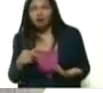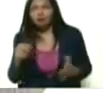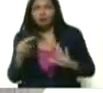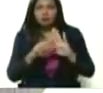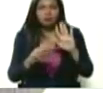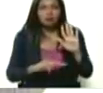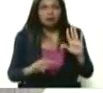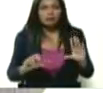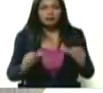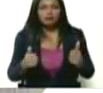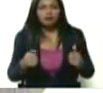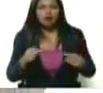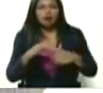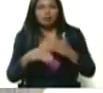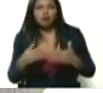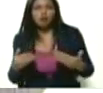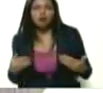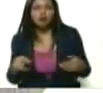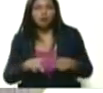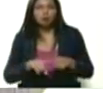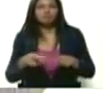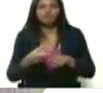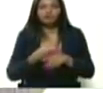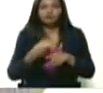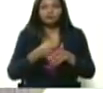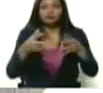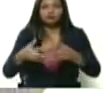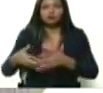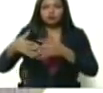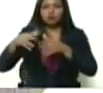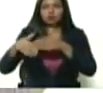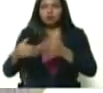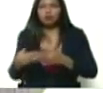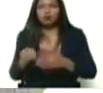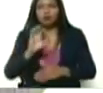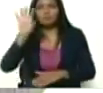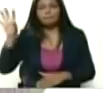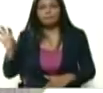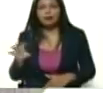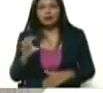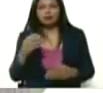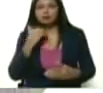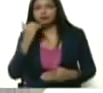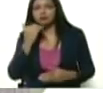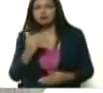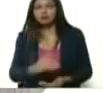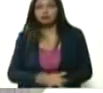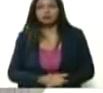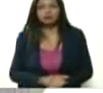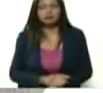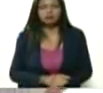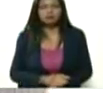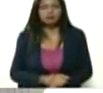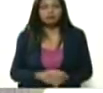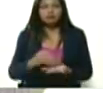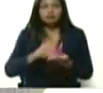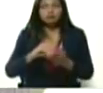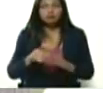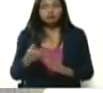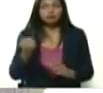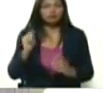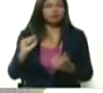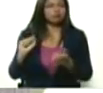desde el supremacismo del gobierno de los Estados Unidos y sus países satélites. Las posiciones